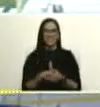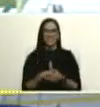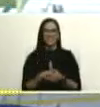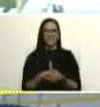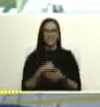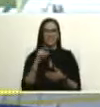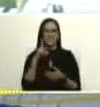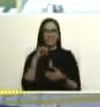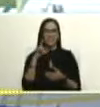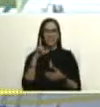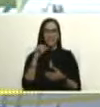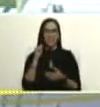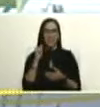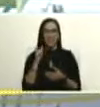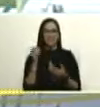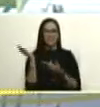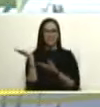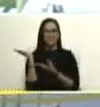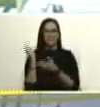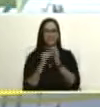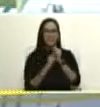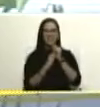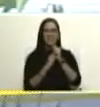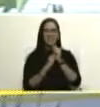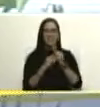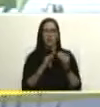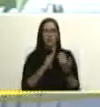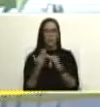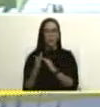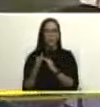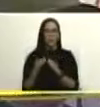Lilia Rivas, líder comunera, comuna La Siembra de Chávez.